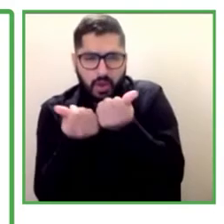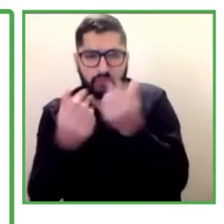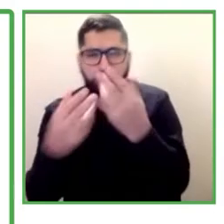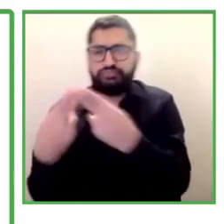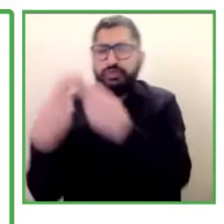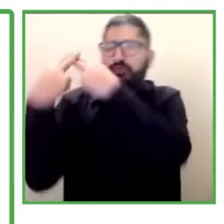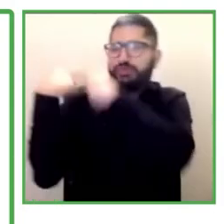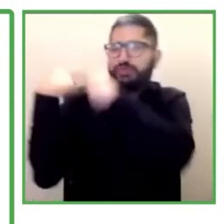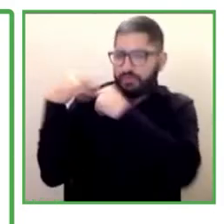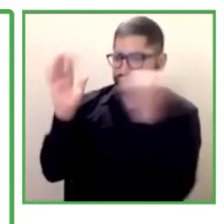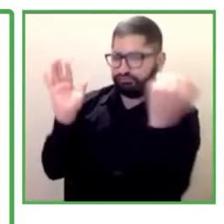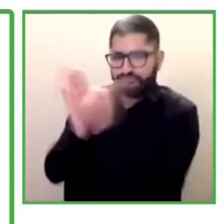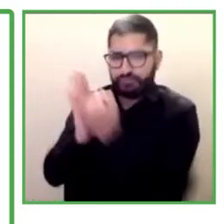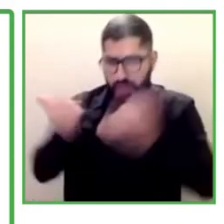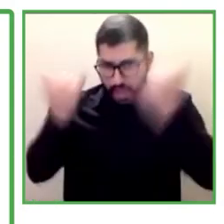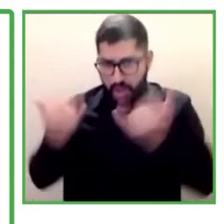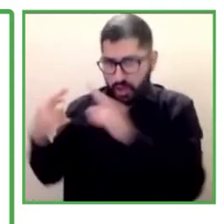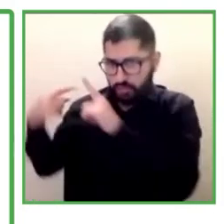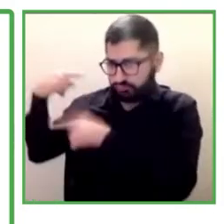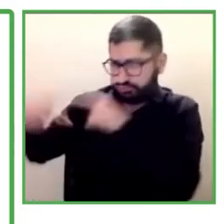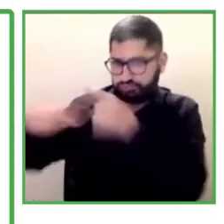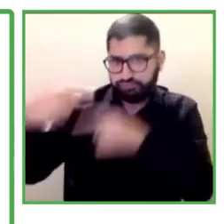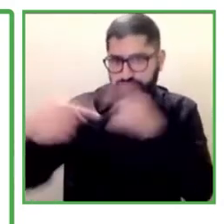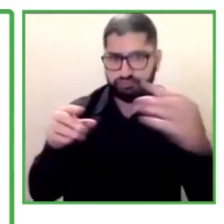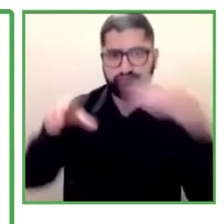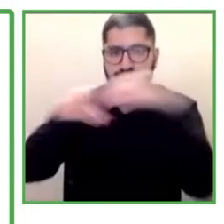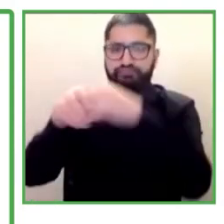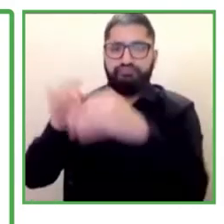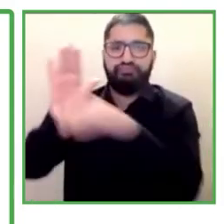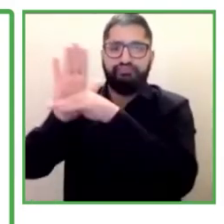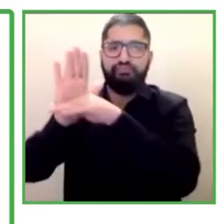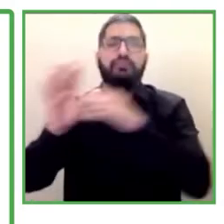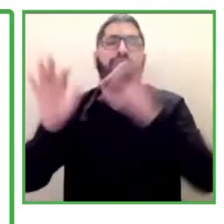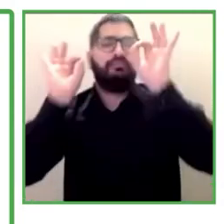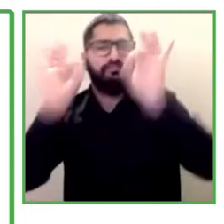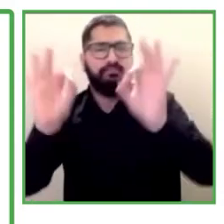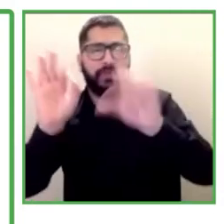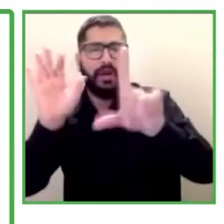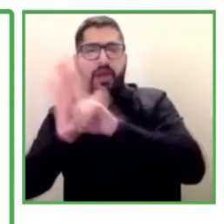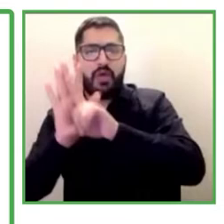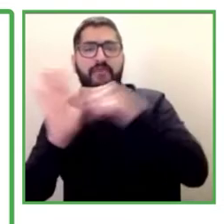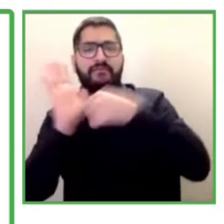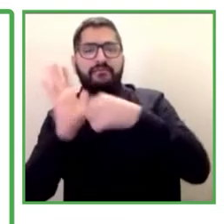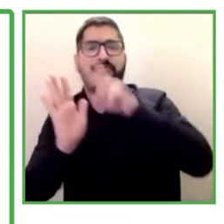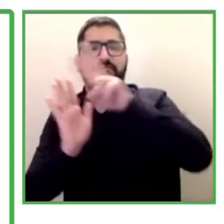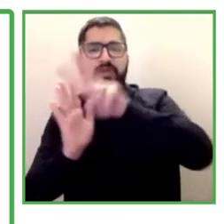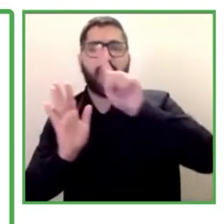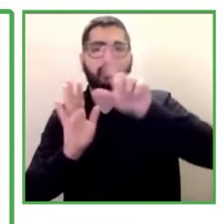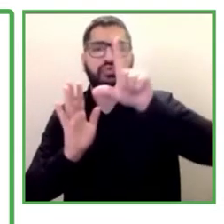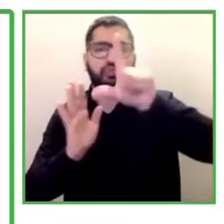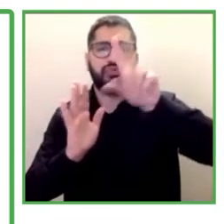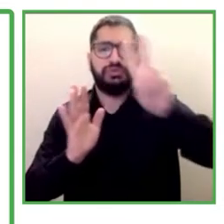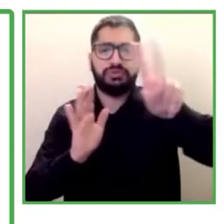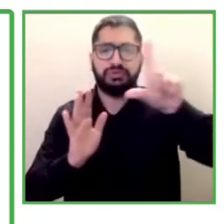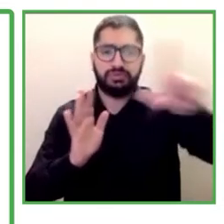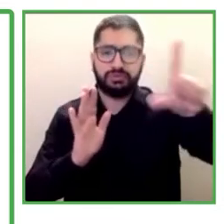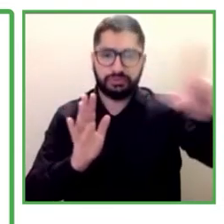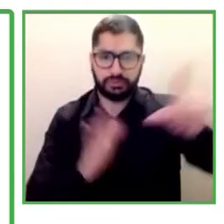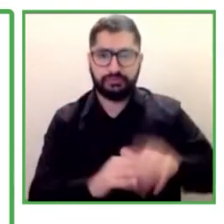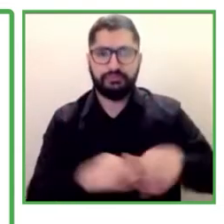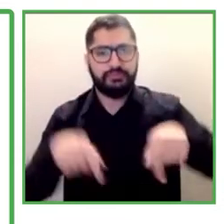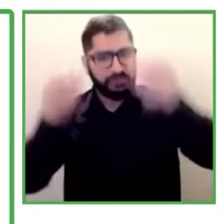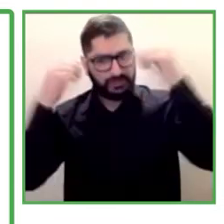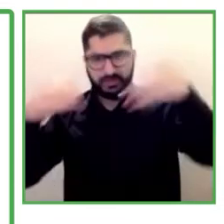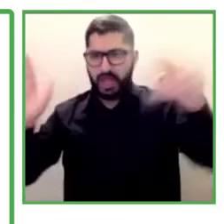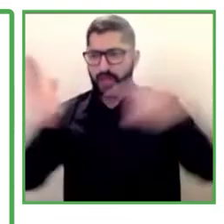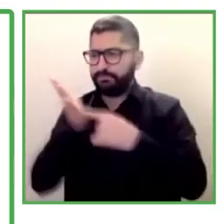de la certificación en función de la ley 21.275 que fue promulgada hace poco tiempo. También contamos con la red de